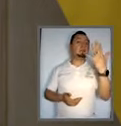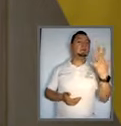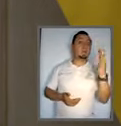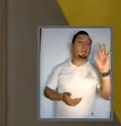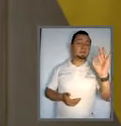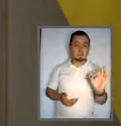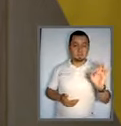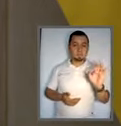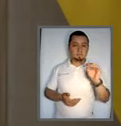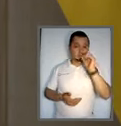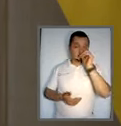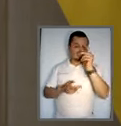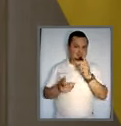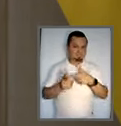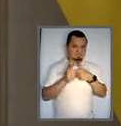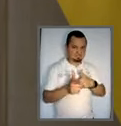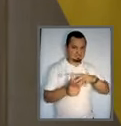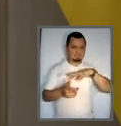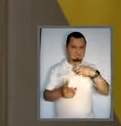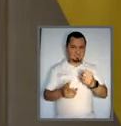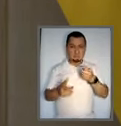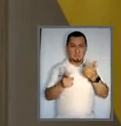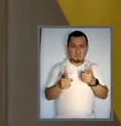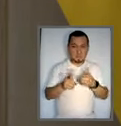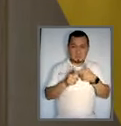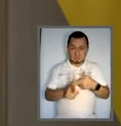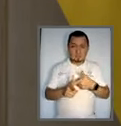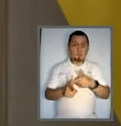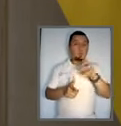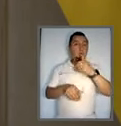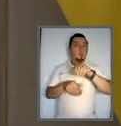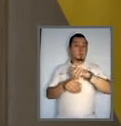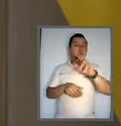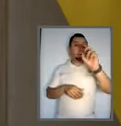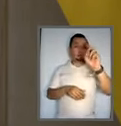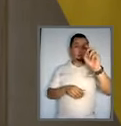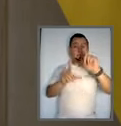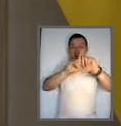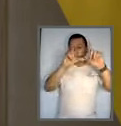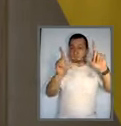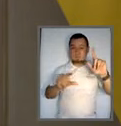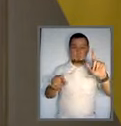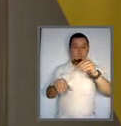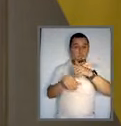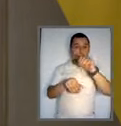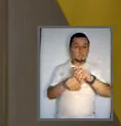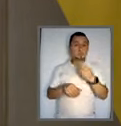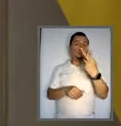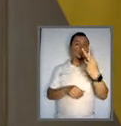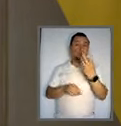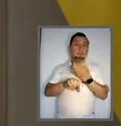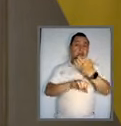55%. Eso nos permite mantener hoy el lugar número 30 en casos activos a nivel nacional, es decir, solamente hay 2